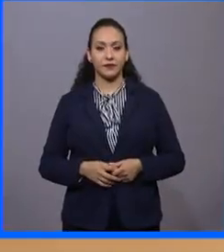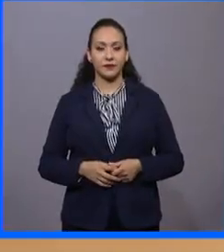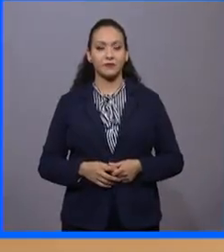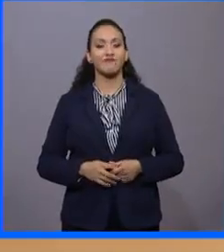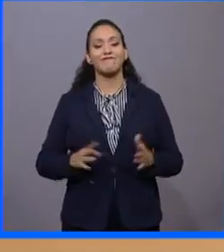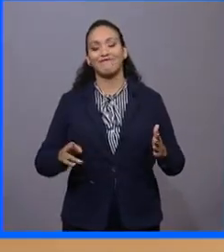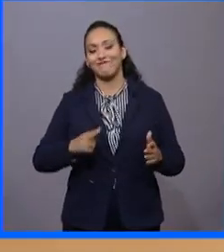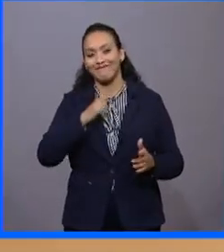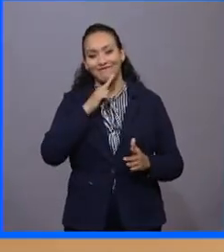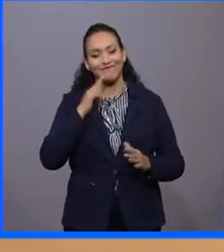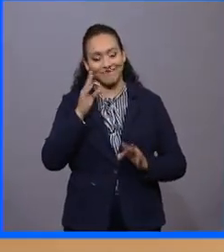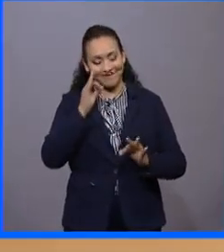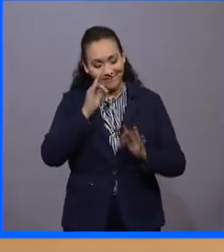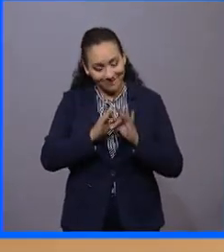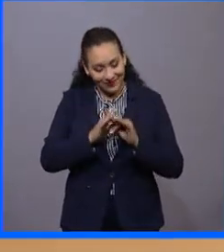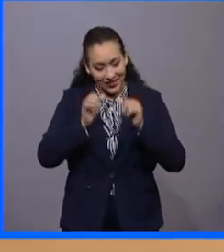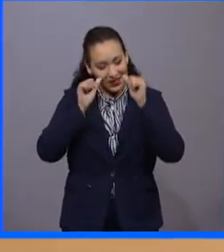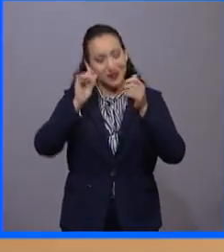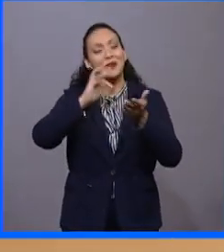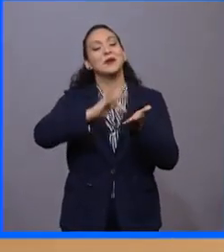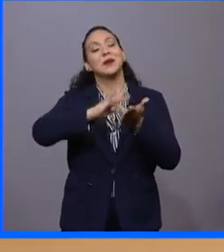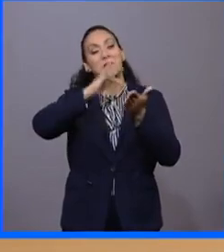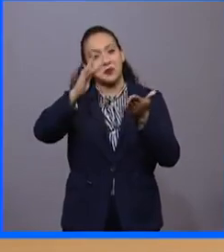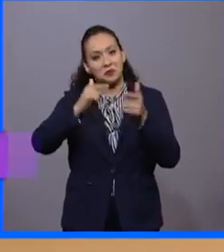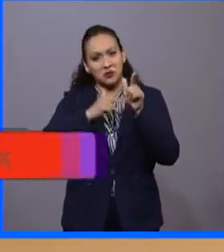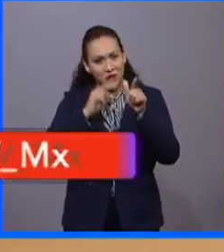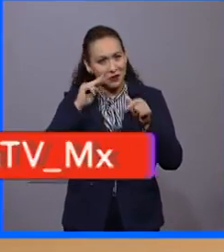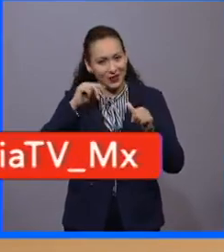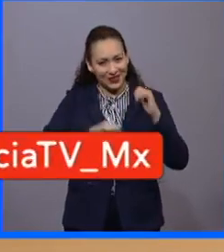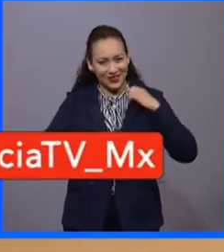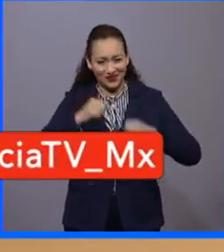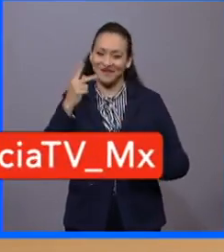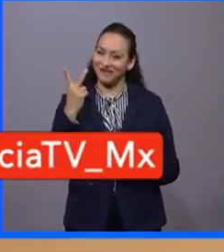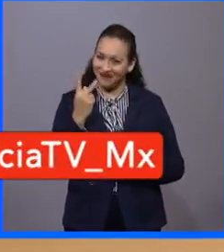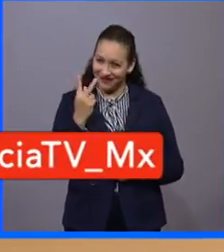Y ya nos vamos, como siempre, muchas gracias por haber estado con nosotros. Manténgase